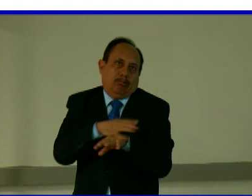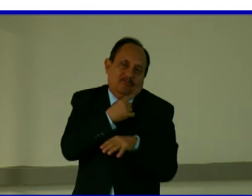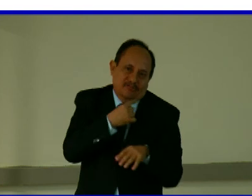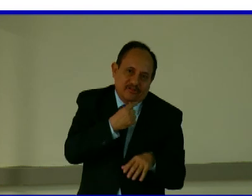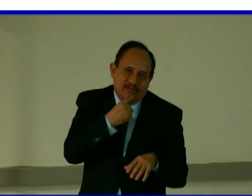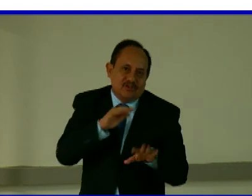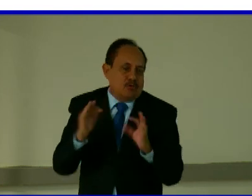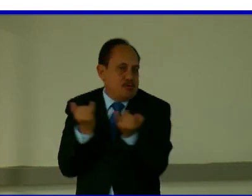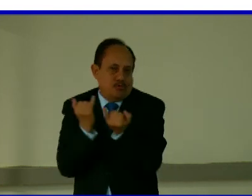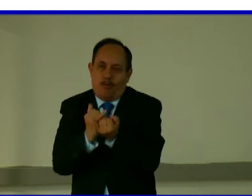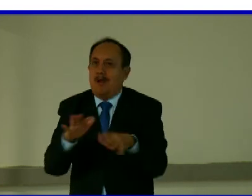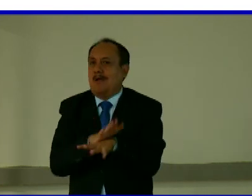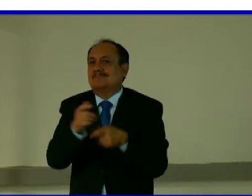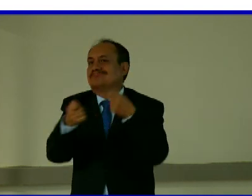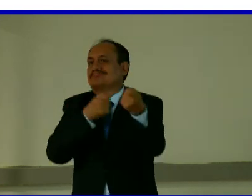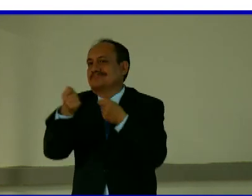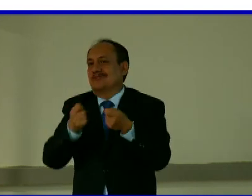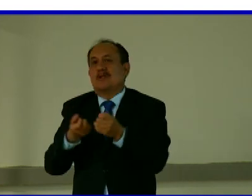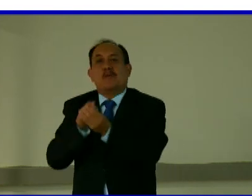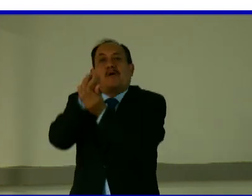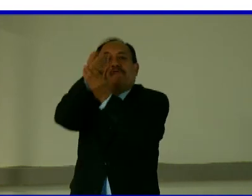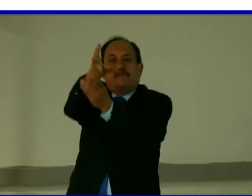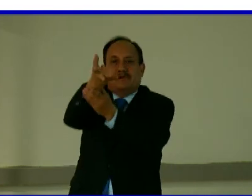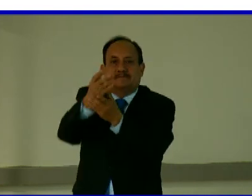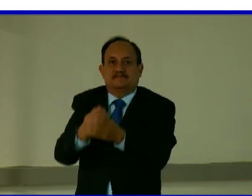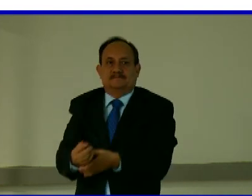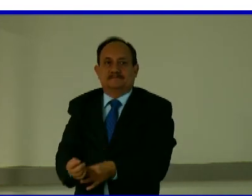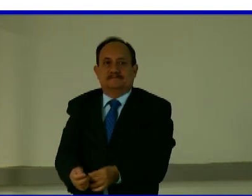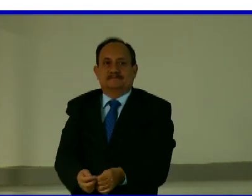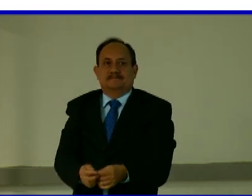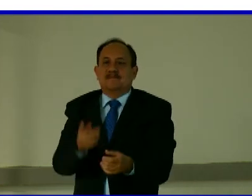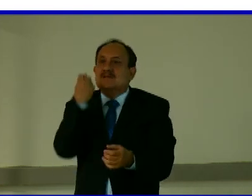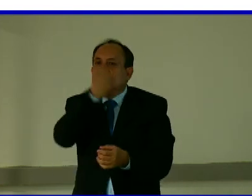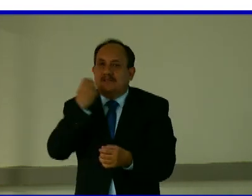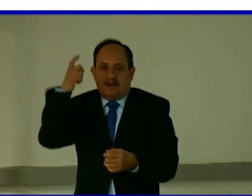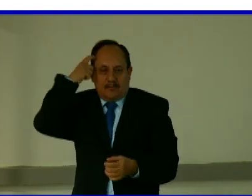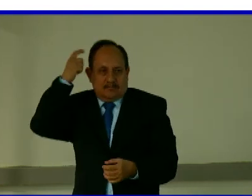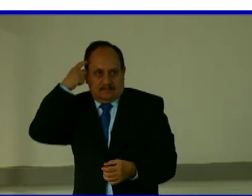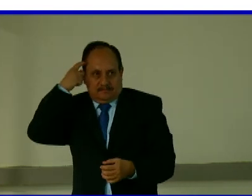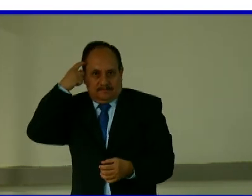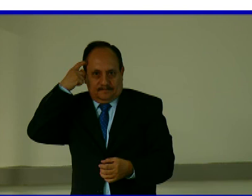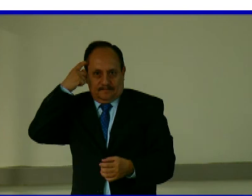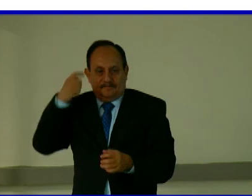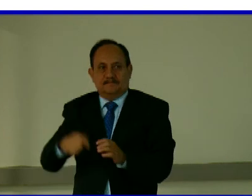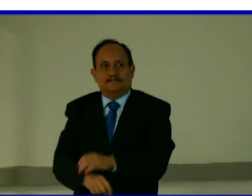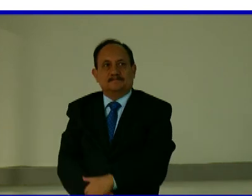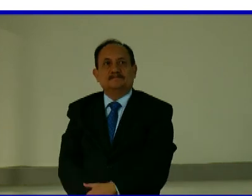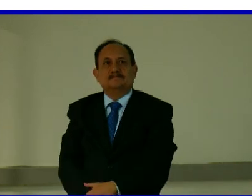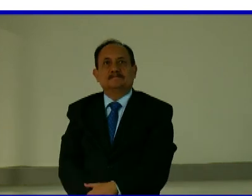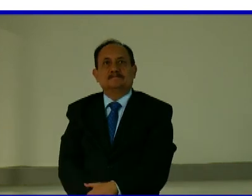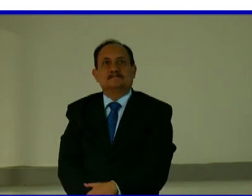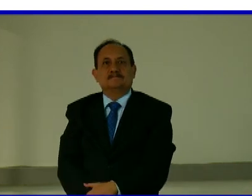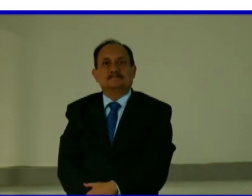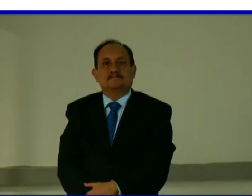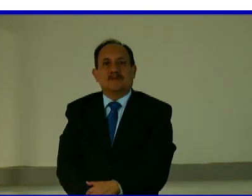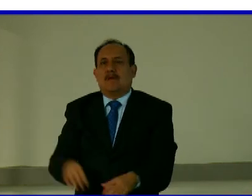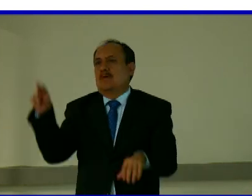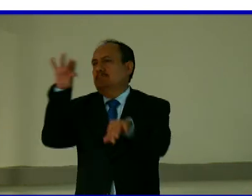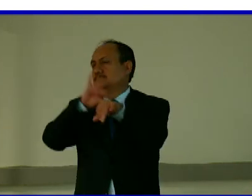responde al adulto. Los controles son externos. La terapia cognitiva, los controles son internos. En